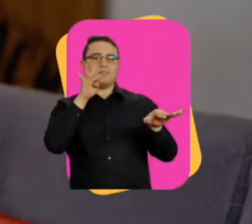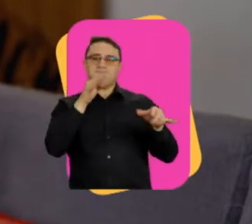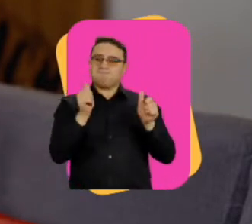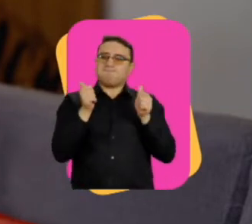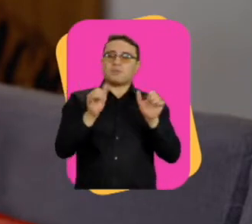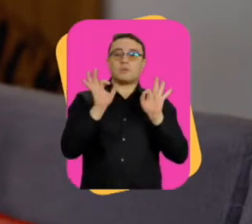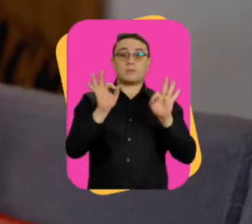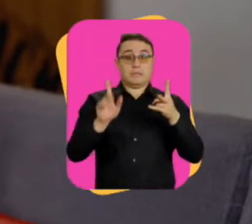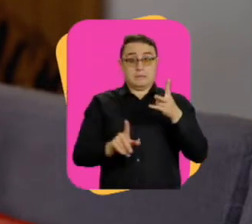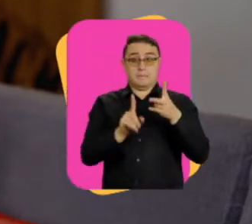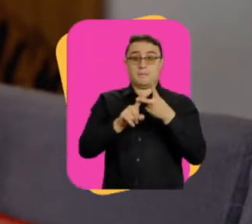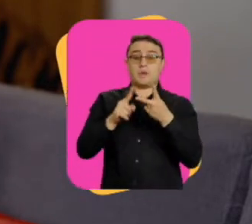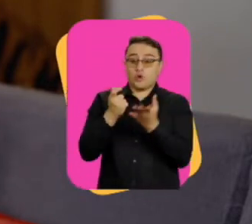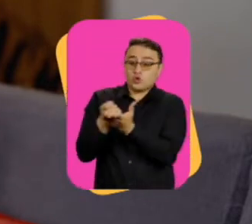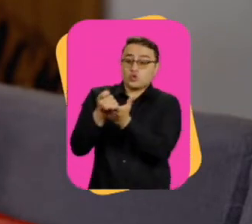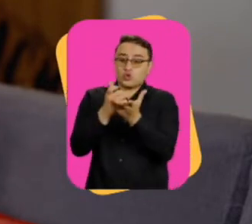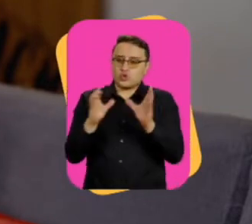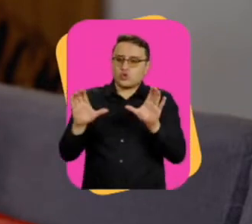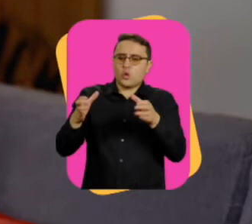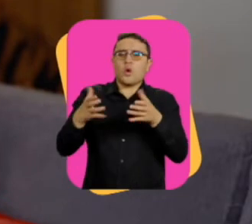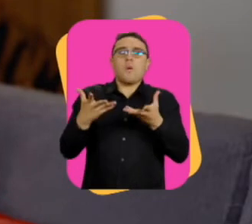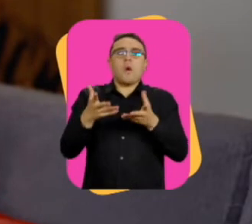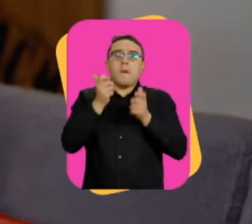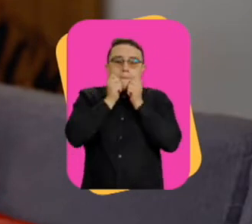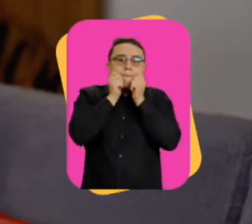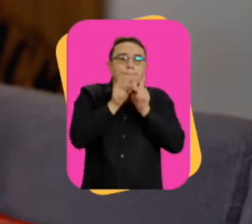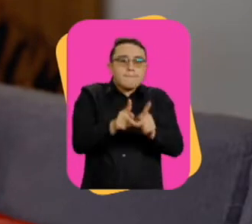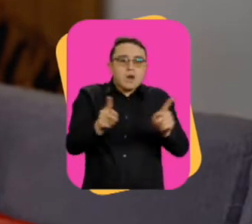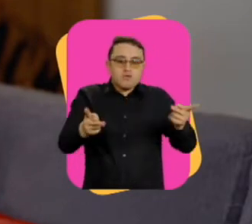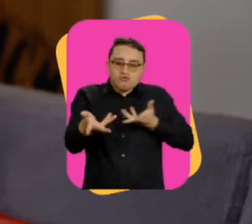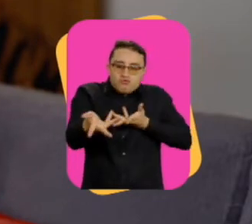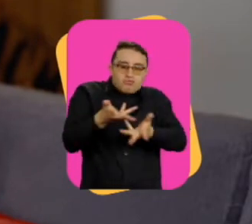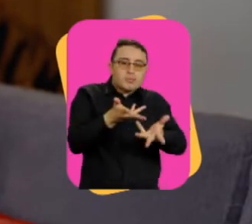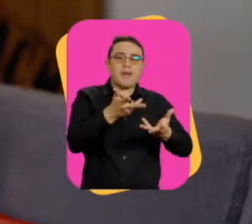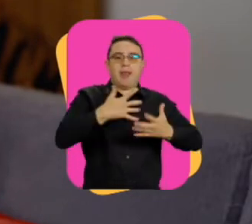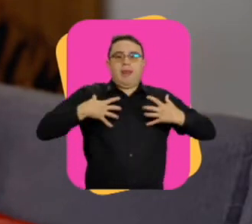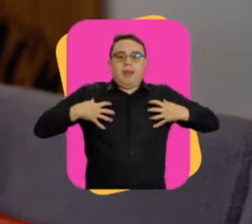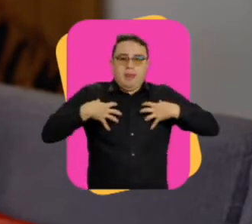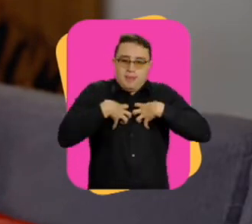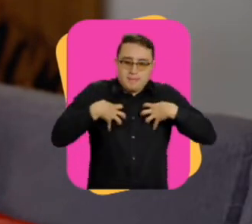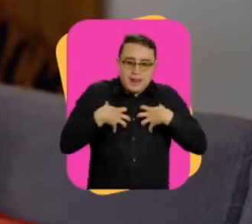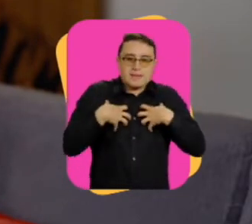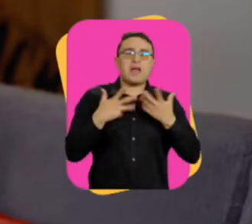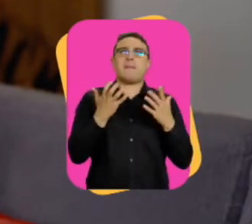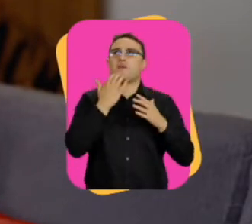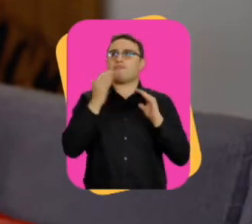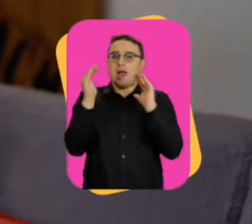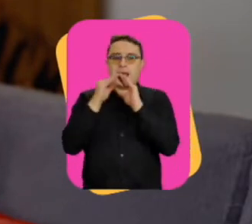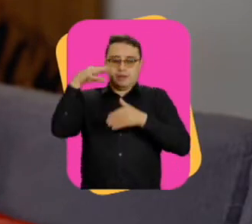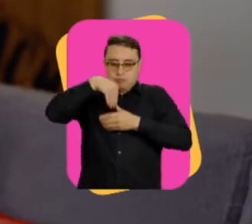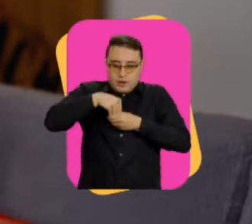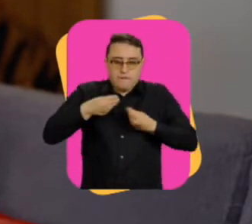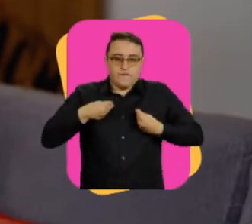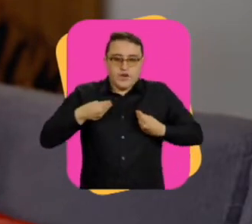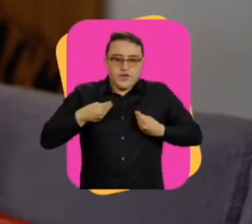explorar era la relación afectiva que tenemos como seres humanos con los animales, sean mascotas, sean compañeros en